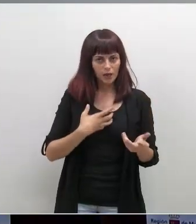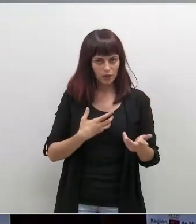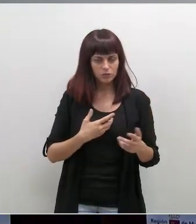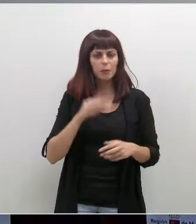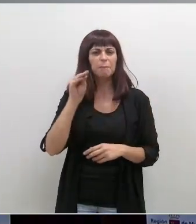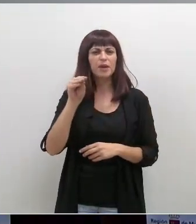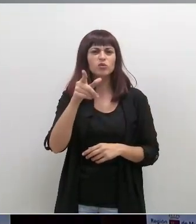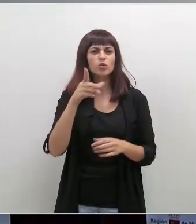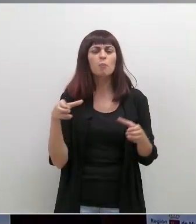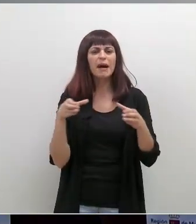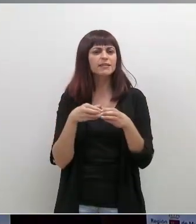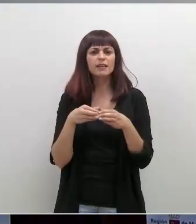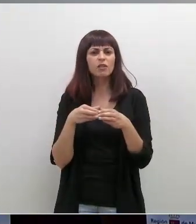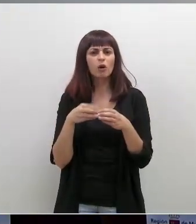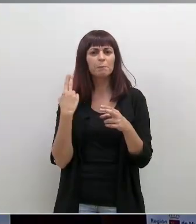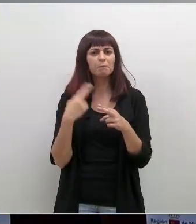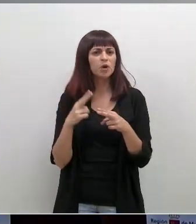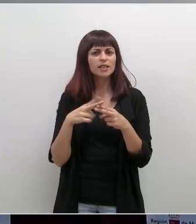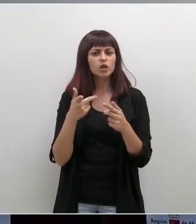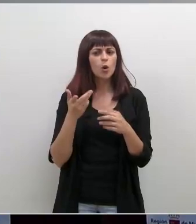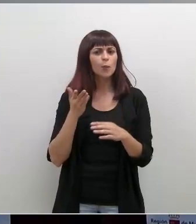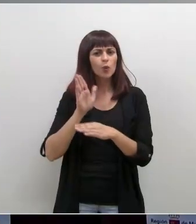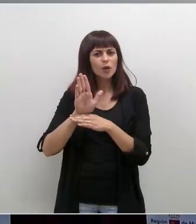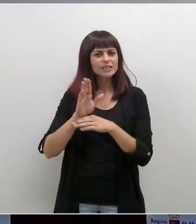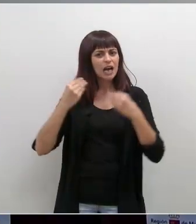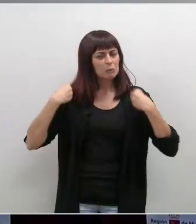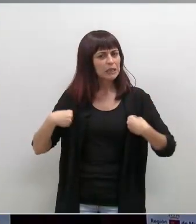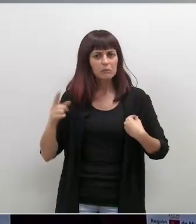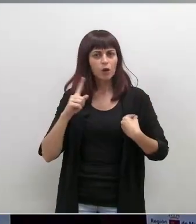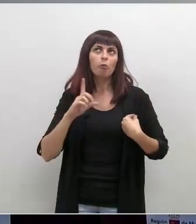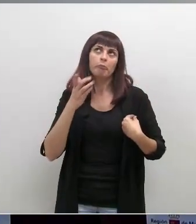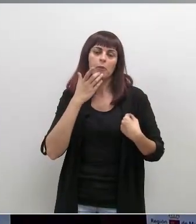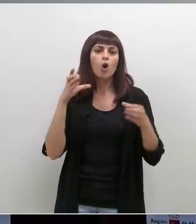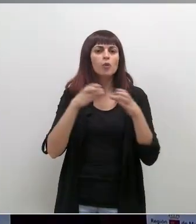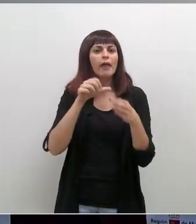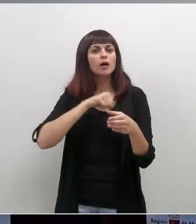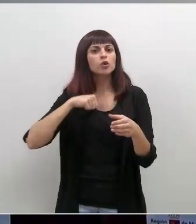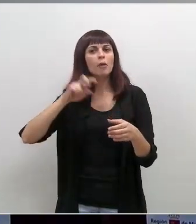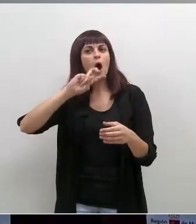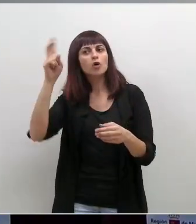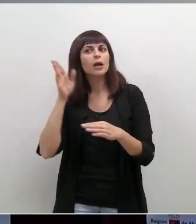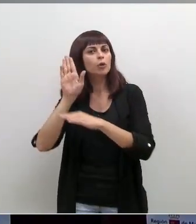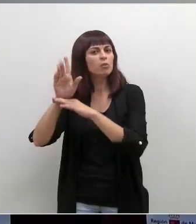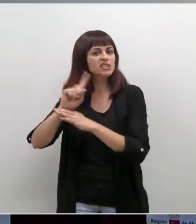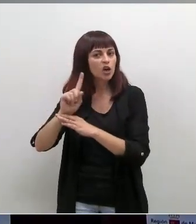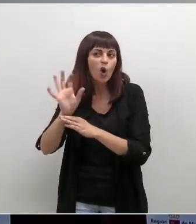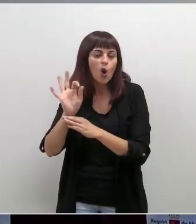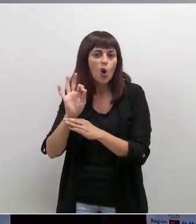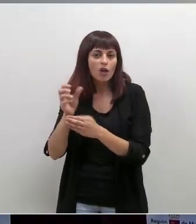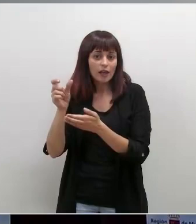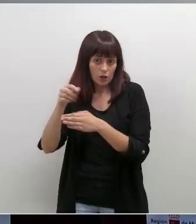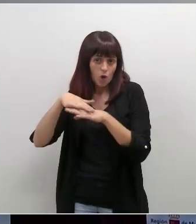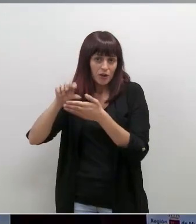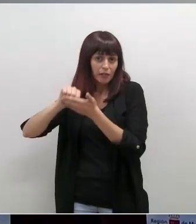su partido no propone lo mismo a nivel nacional o en otras comunidades autónomas como Andalucía. También quería preguntar por